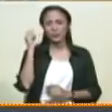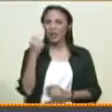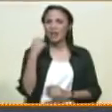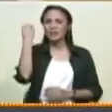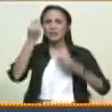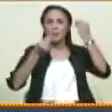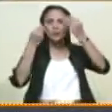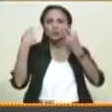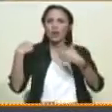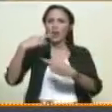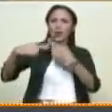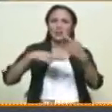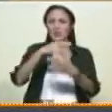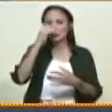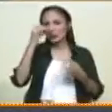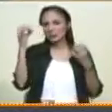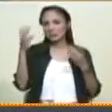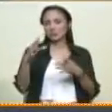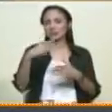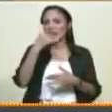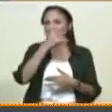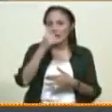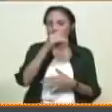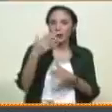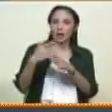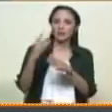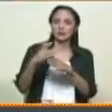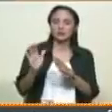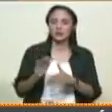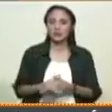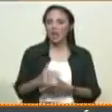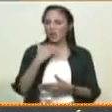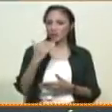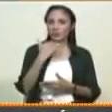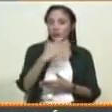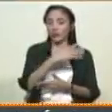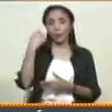subestimando. Y subestimaron y dijeron no.